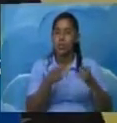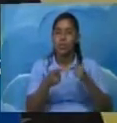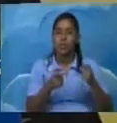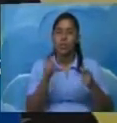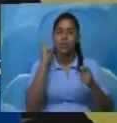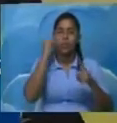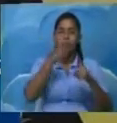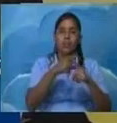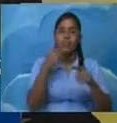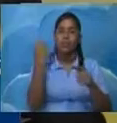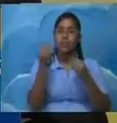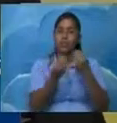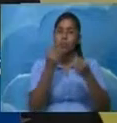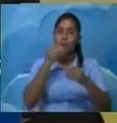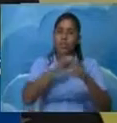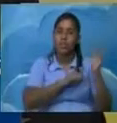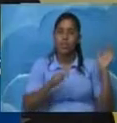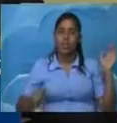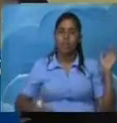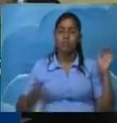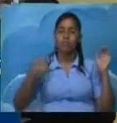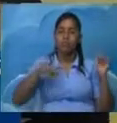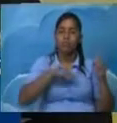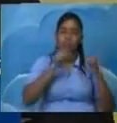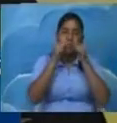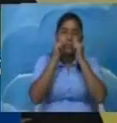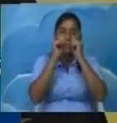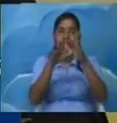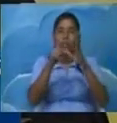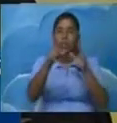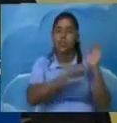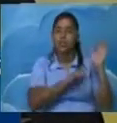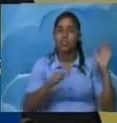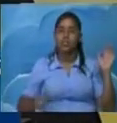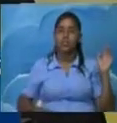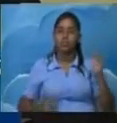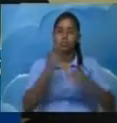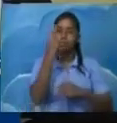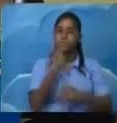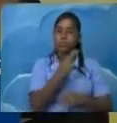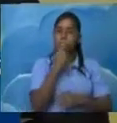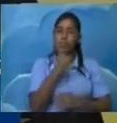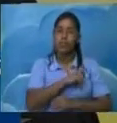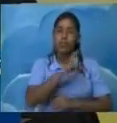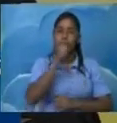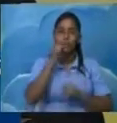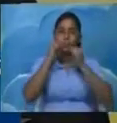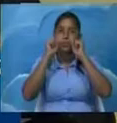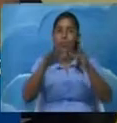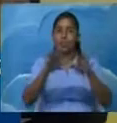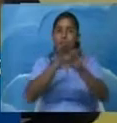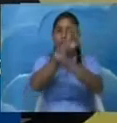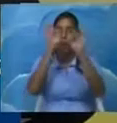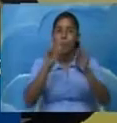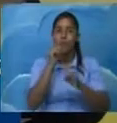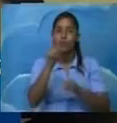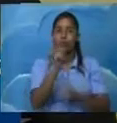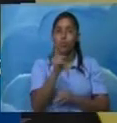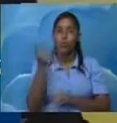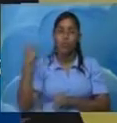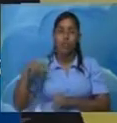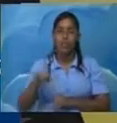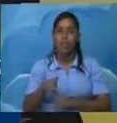Fíjate cómo el Señor nos bendice, el Señor te bendice. Hay una promesa de bendición de tal forma que tú no tienes que andar por